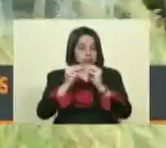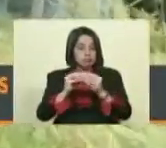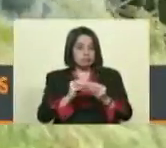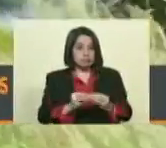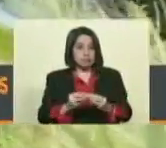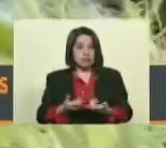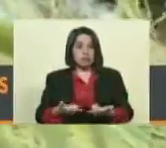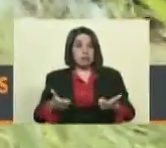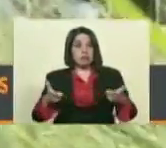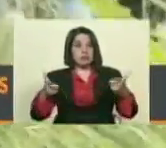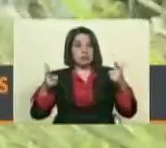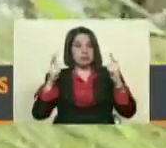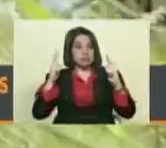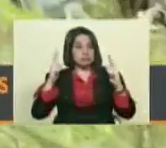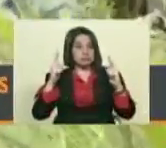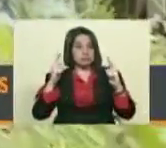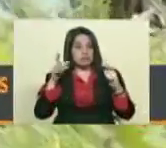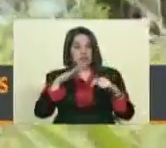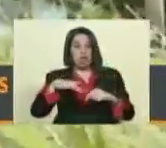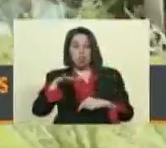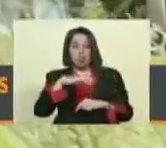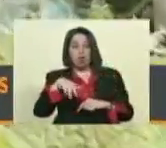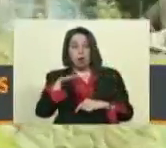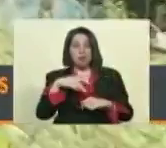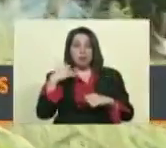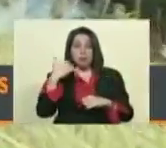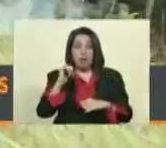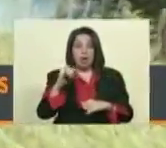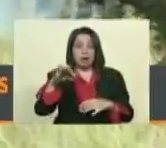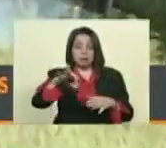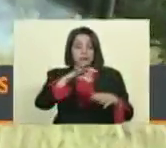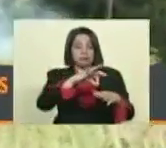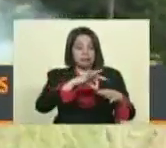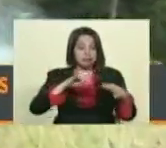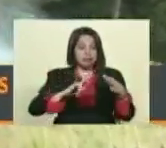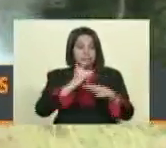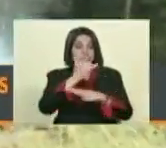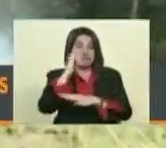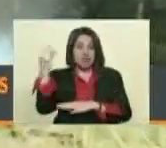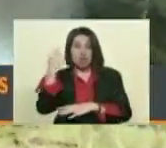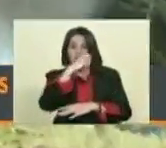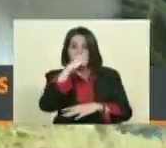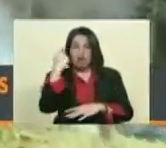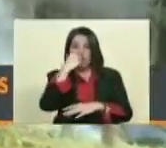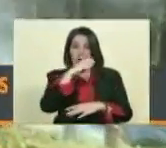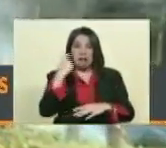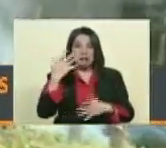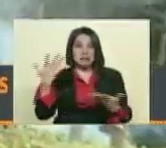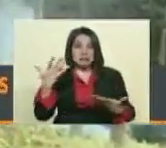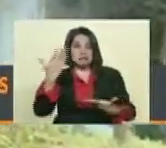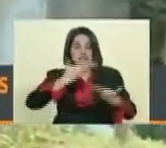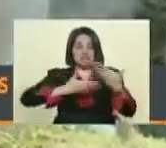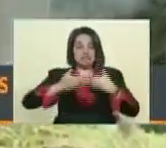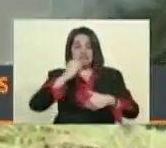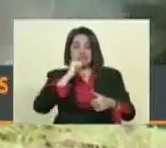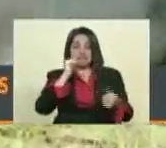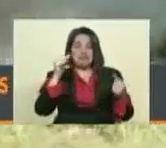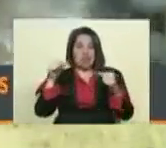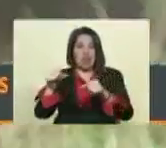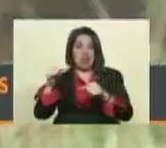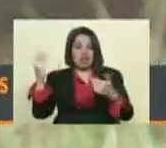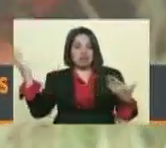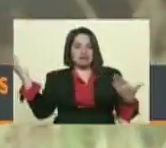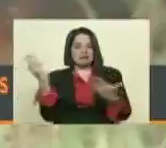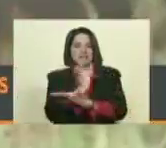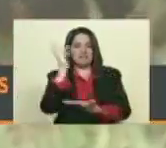nos permite la ubicación exacta de los posibles cultivos y el área que ésta ocupa, maximizándose